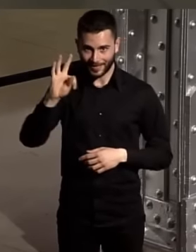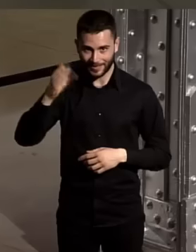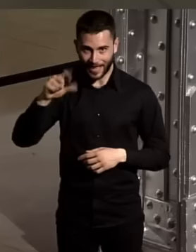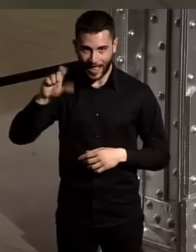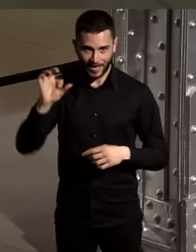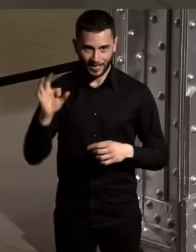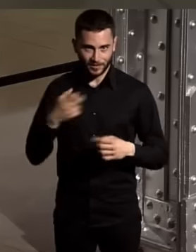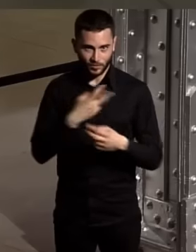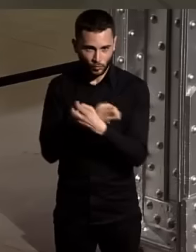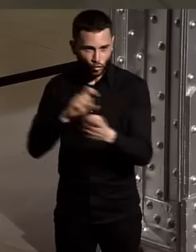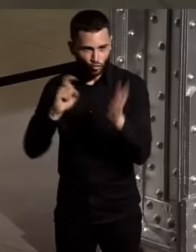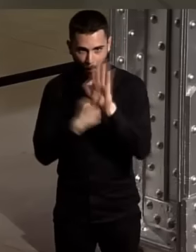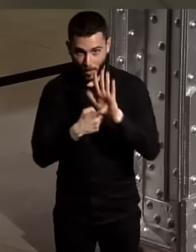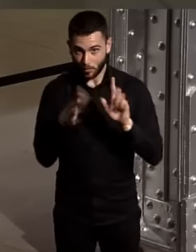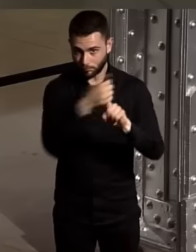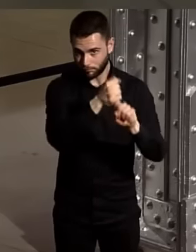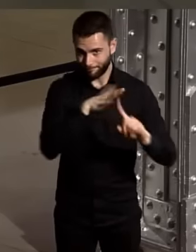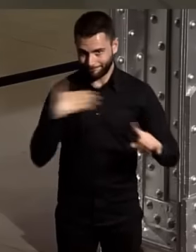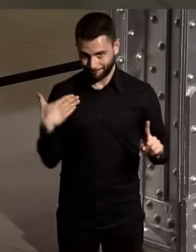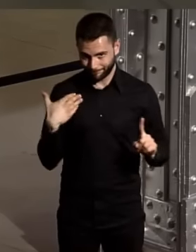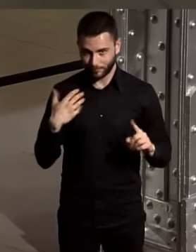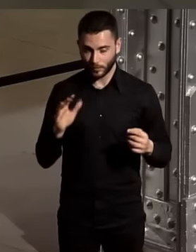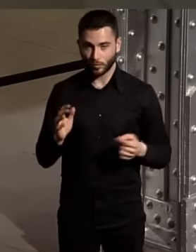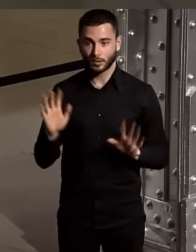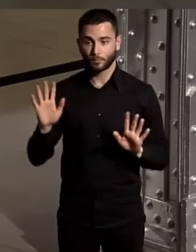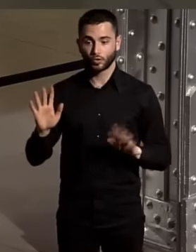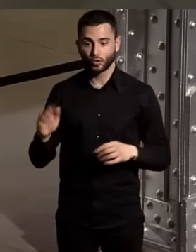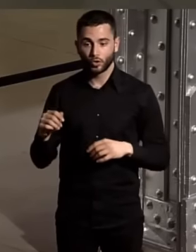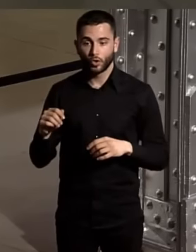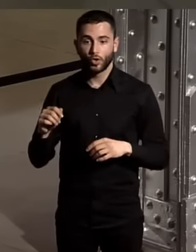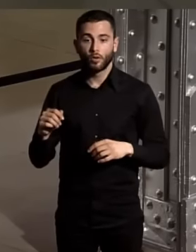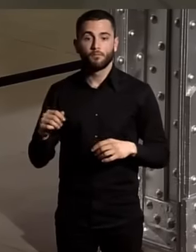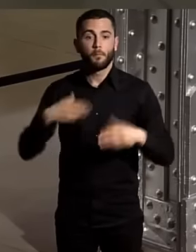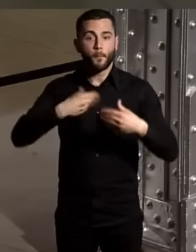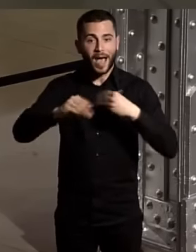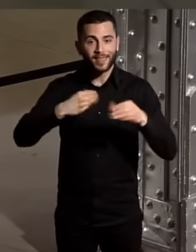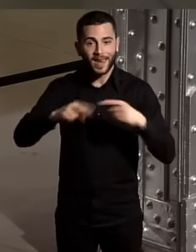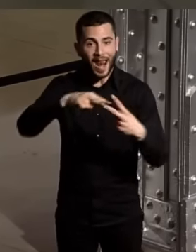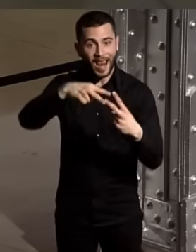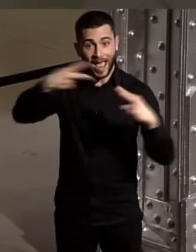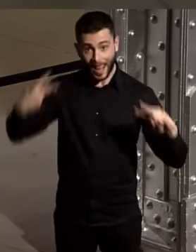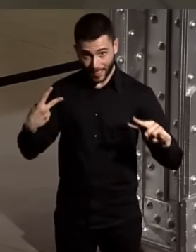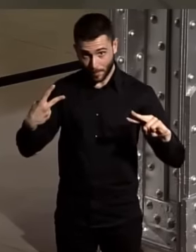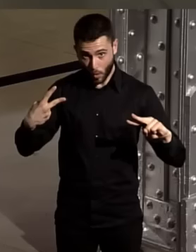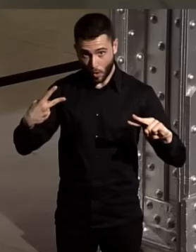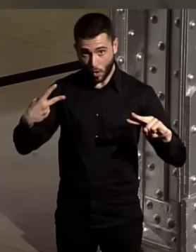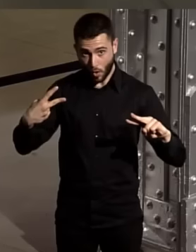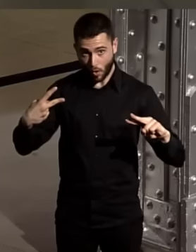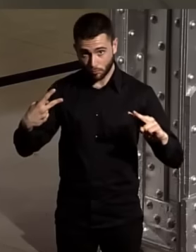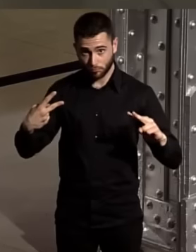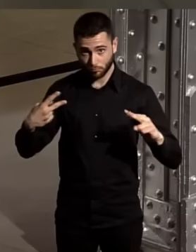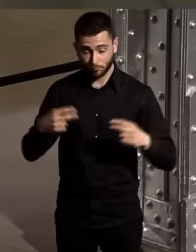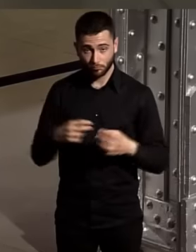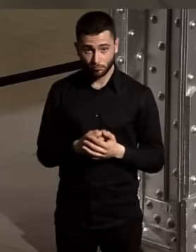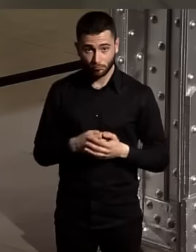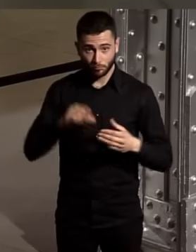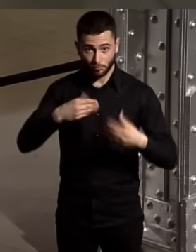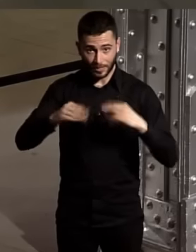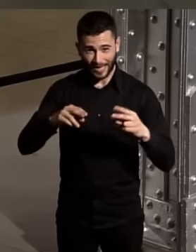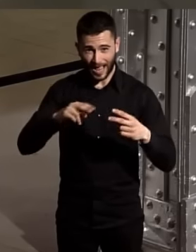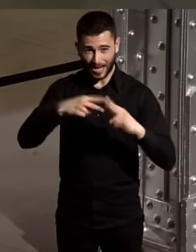nosotros en atapuerca precisamente hemos conseguido eh obtener material genético en cantidades